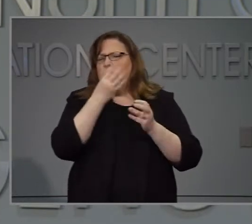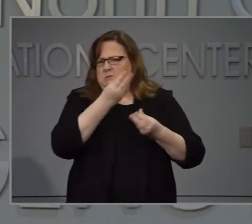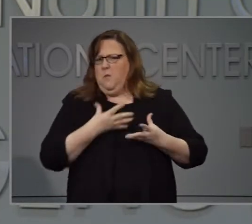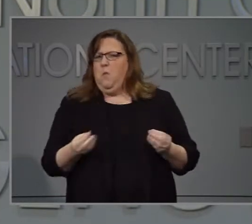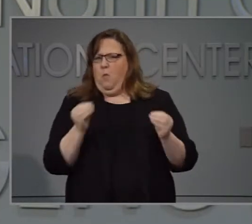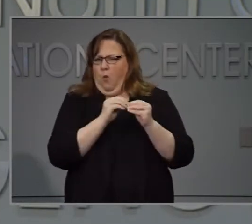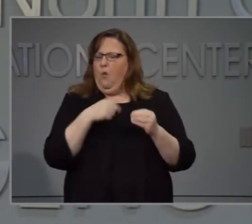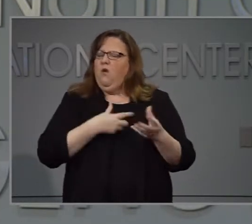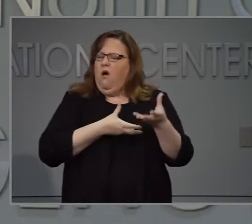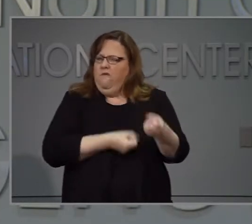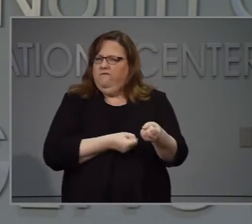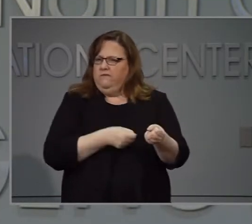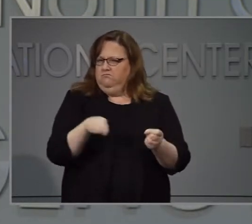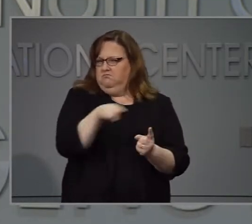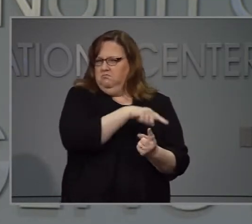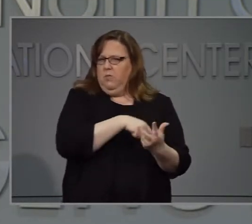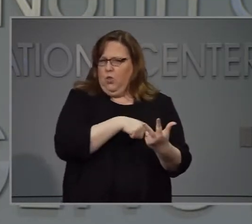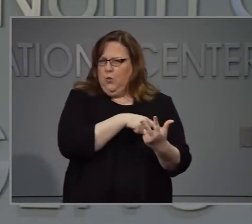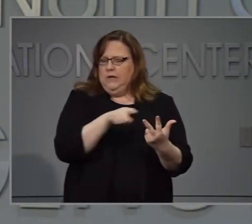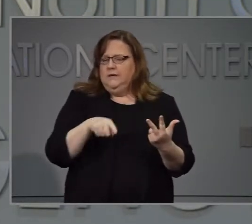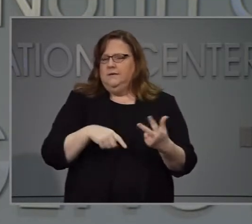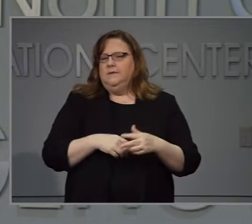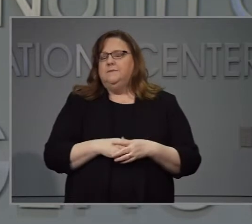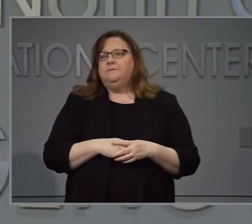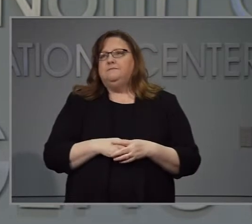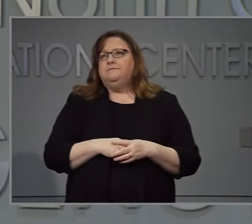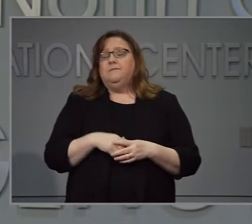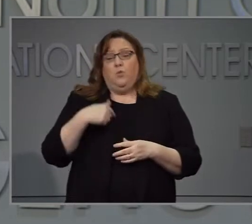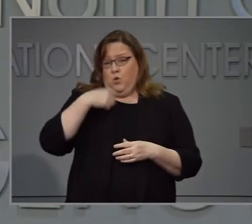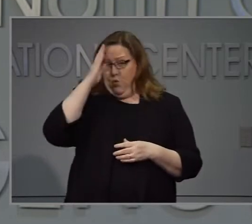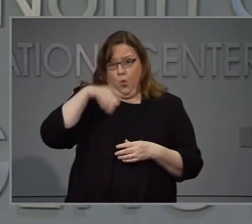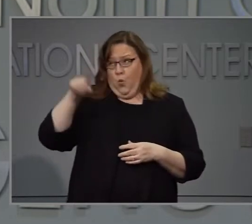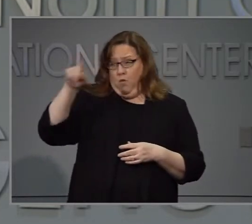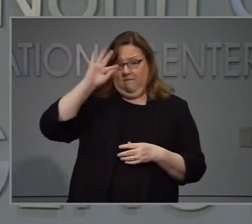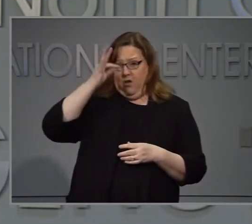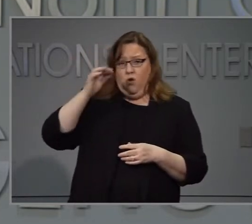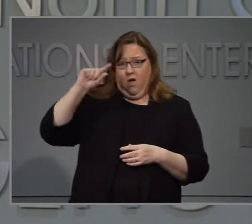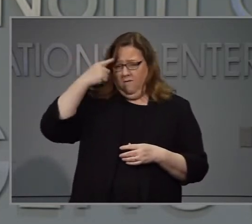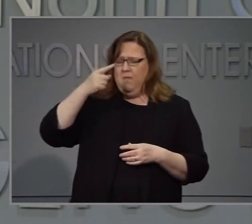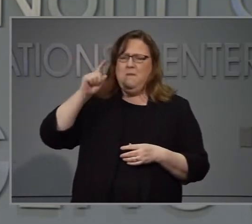ya sabemos que necesitamos más ayuda del gobierno federal